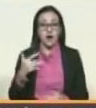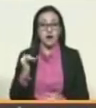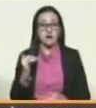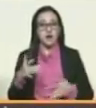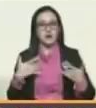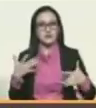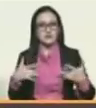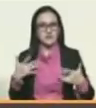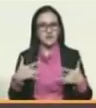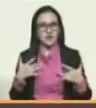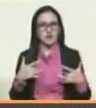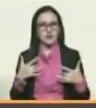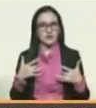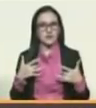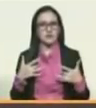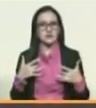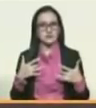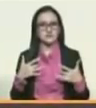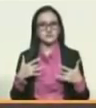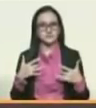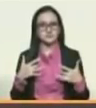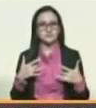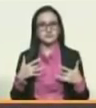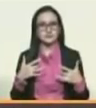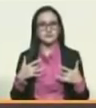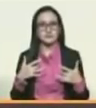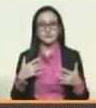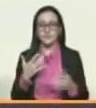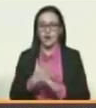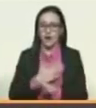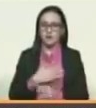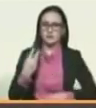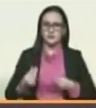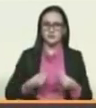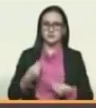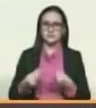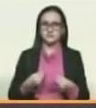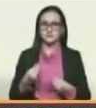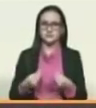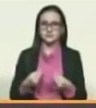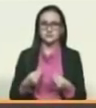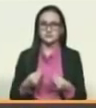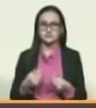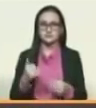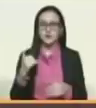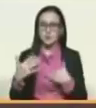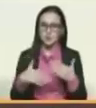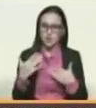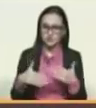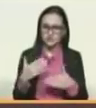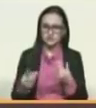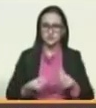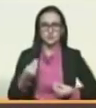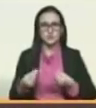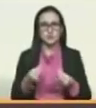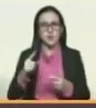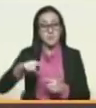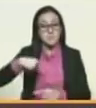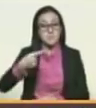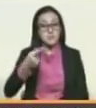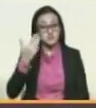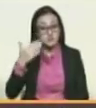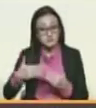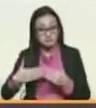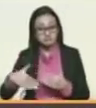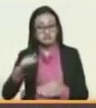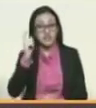las suficientes actividades ya realizadas y en proceso de realizarse en los próximos días,